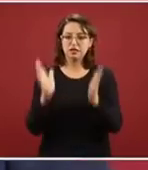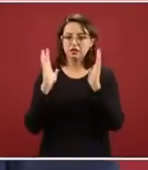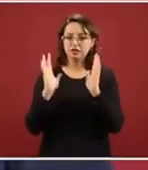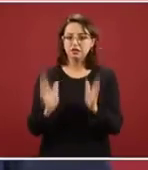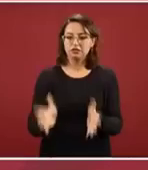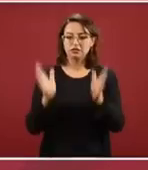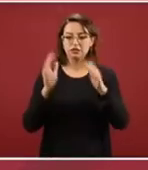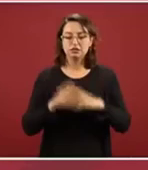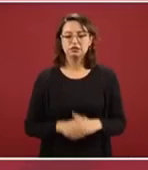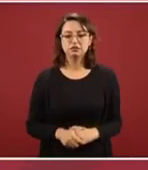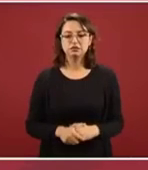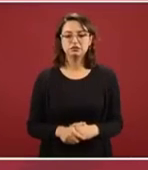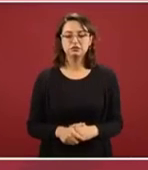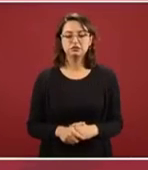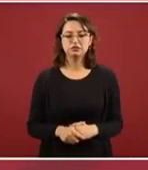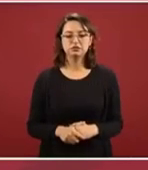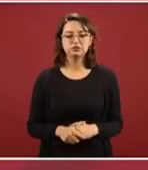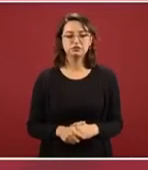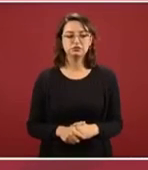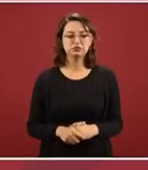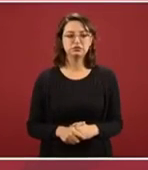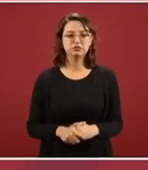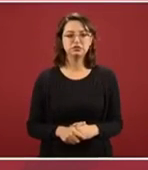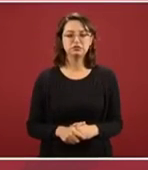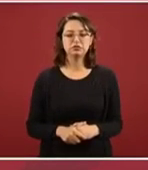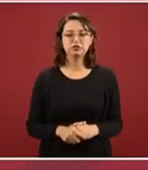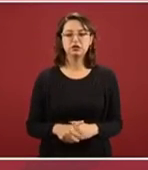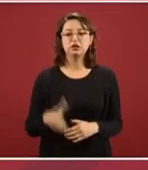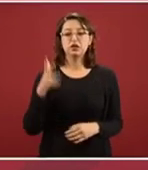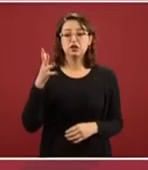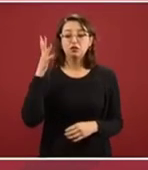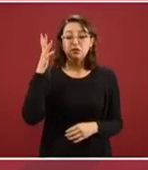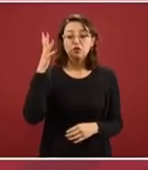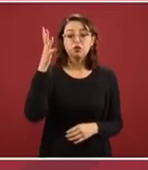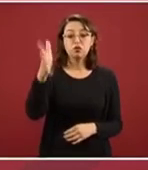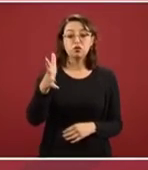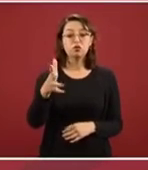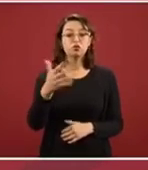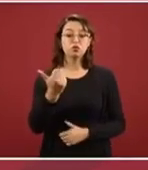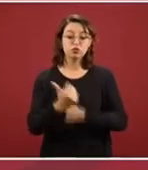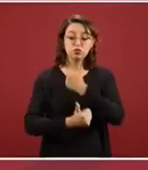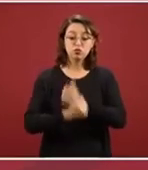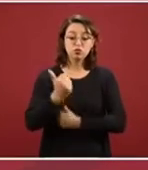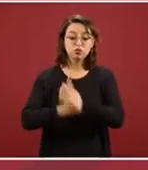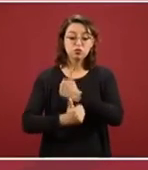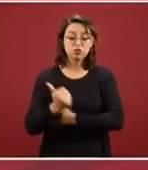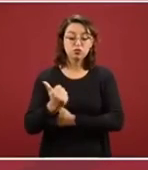que la demanda futura se pueda